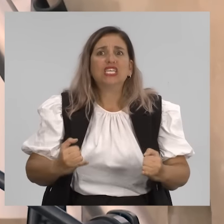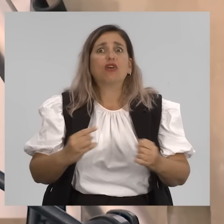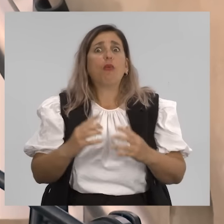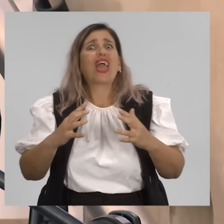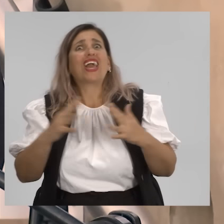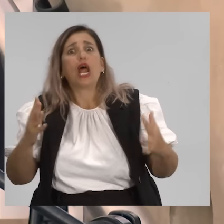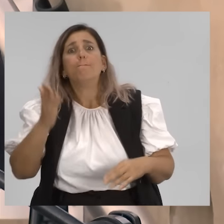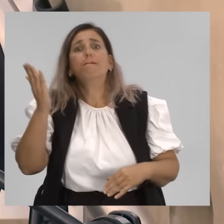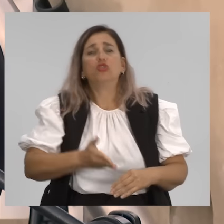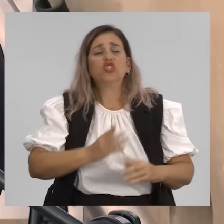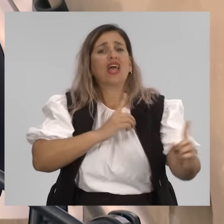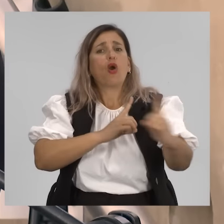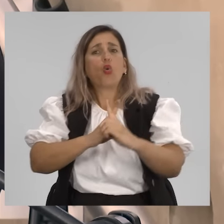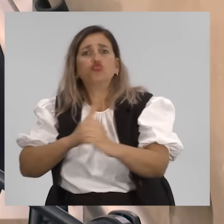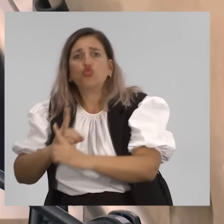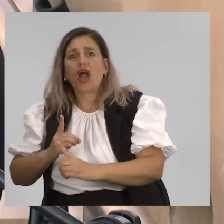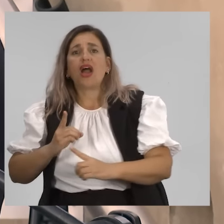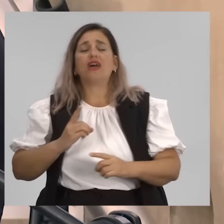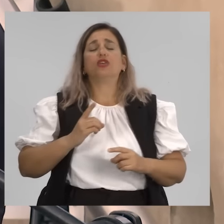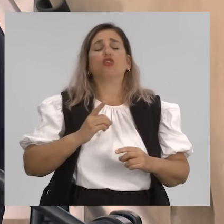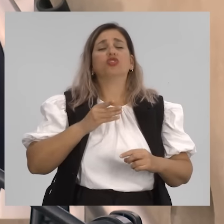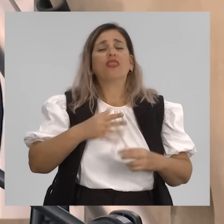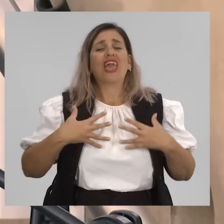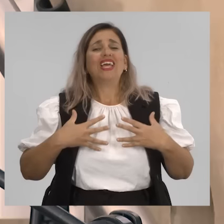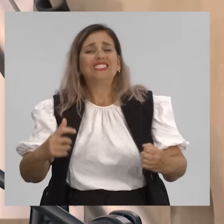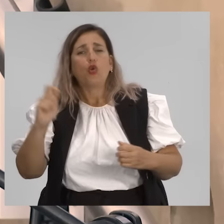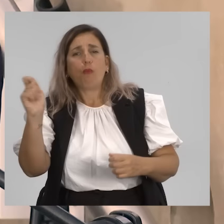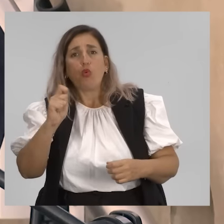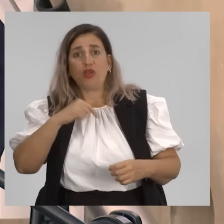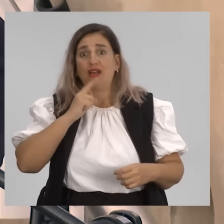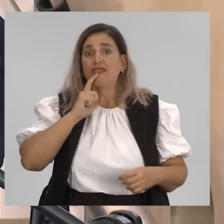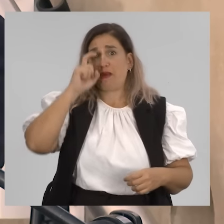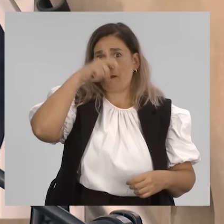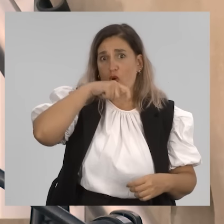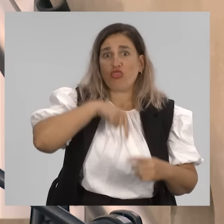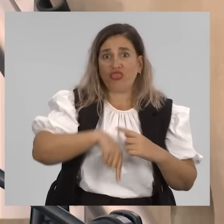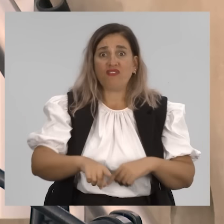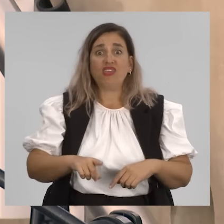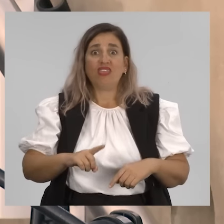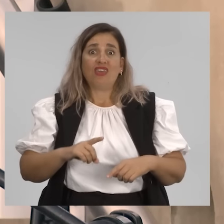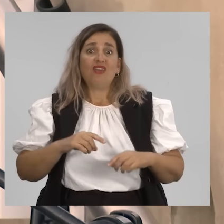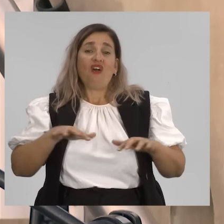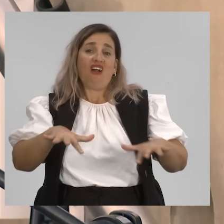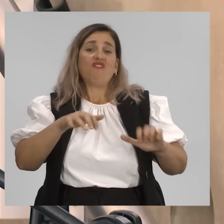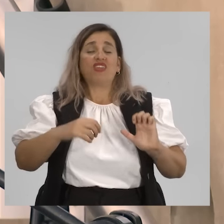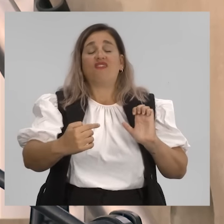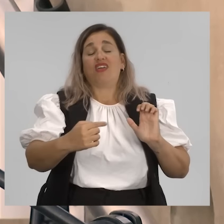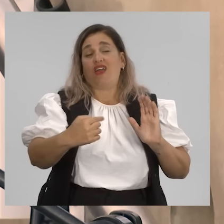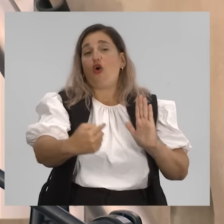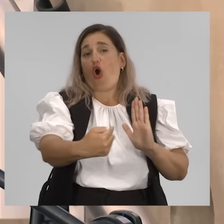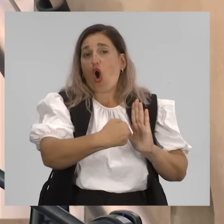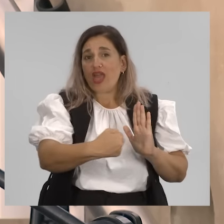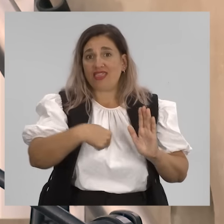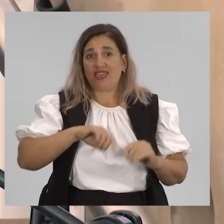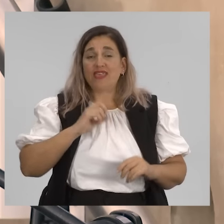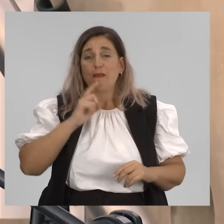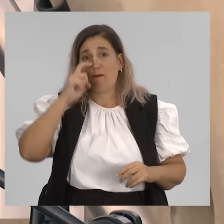Simplemente que el gran porcentaje de usuarios de salud pública de Montevideo está en el oeste del